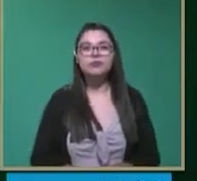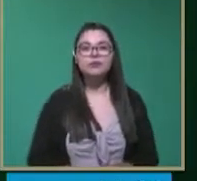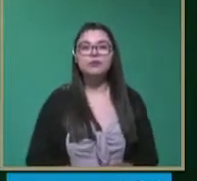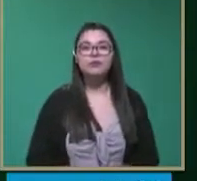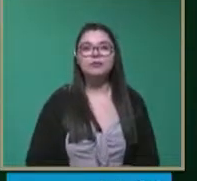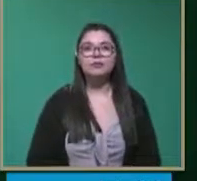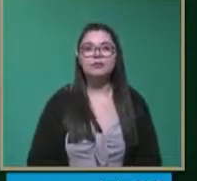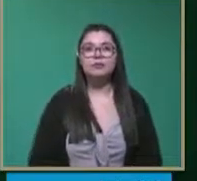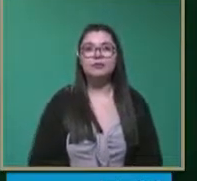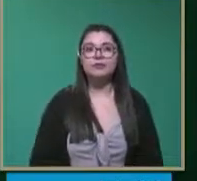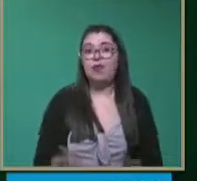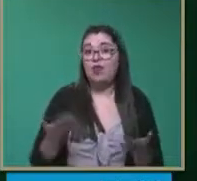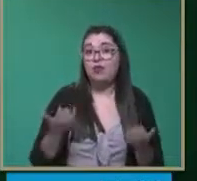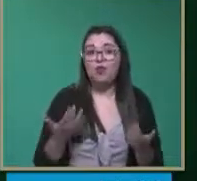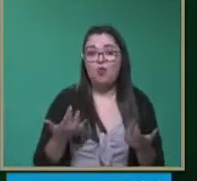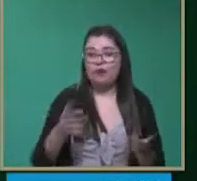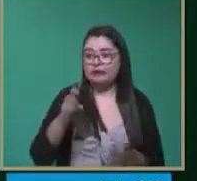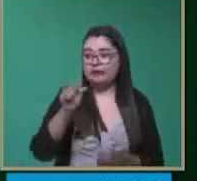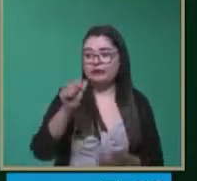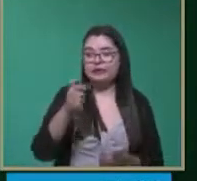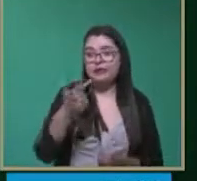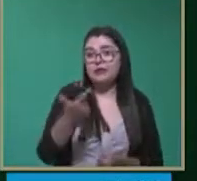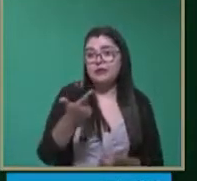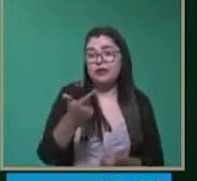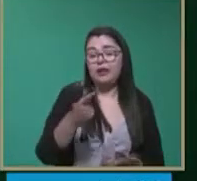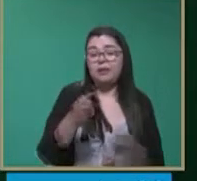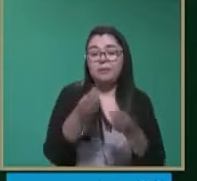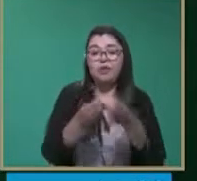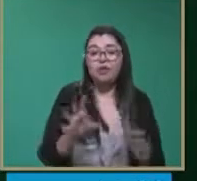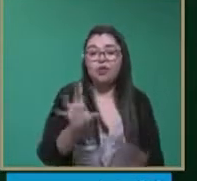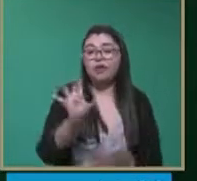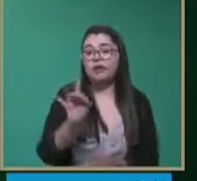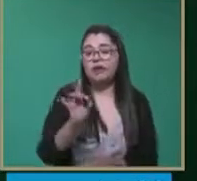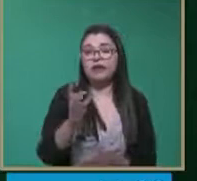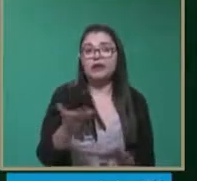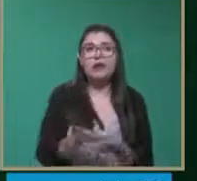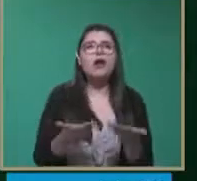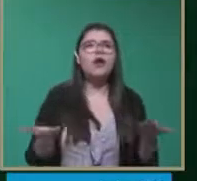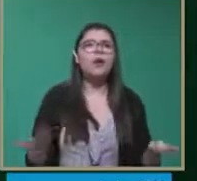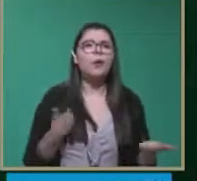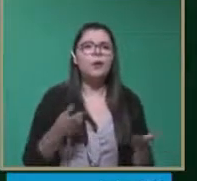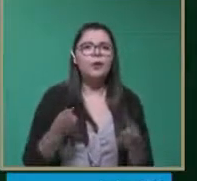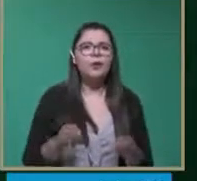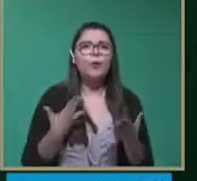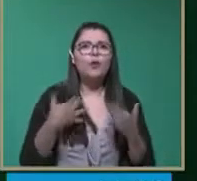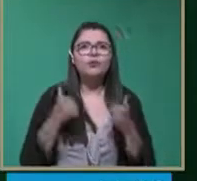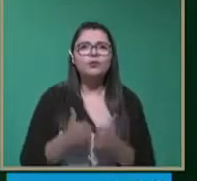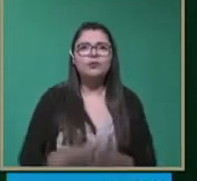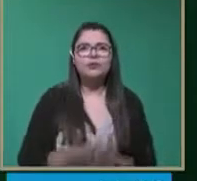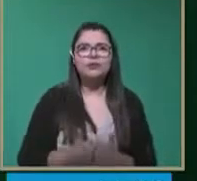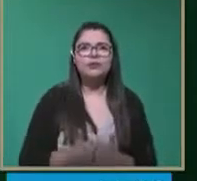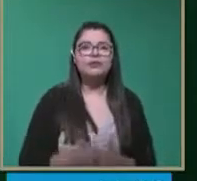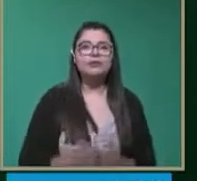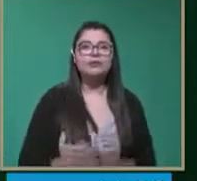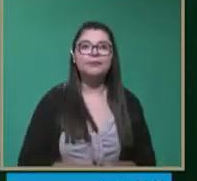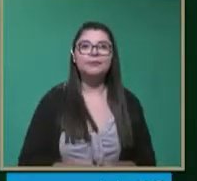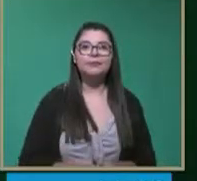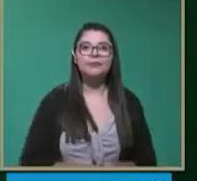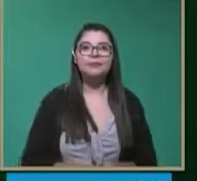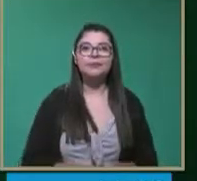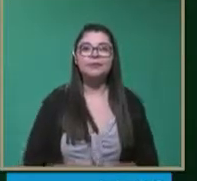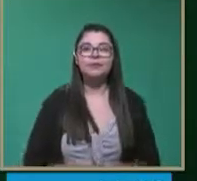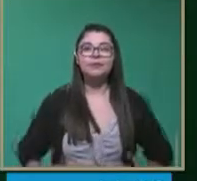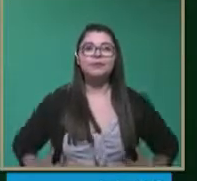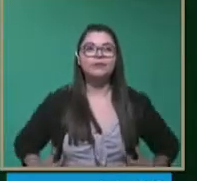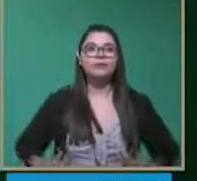existe, ya no tiene. En este caso, también perdió, es muy igual a la resta. Entonces, aquí vamos a hacer la